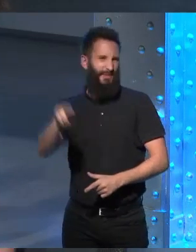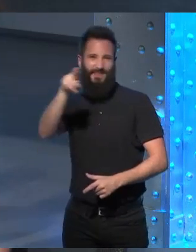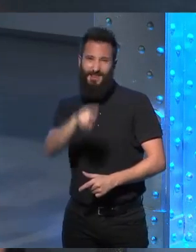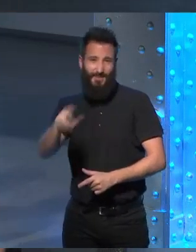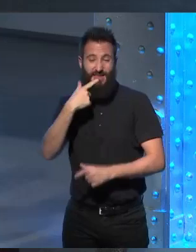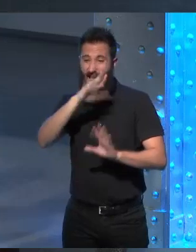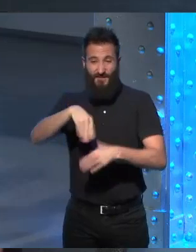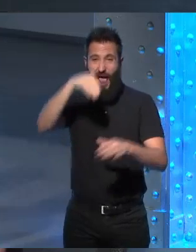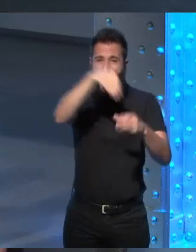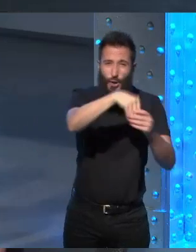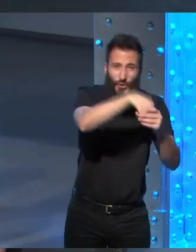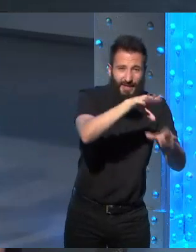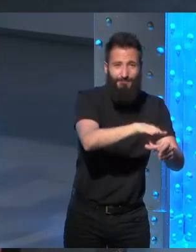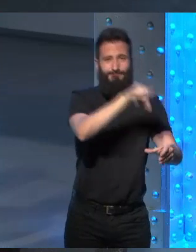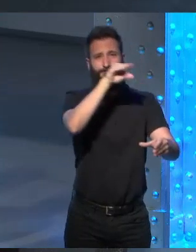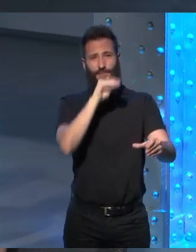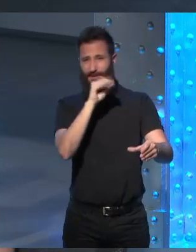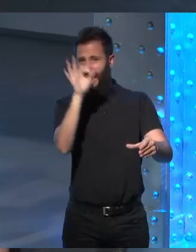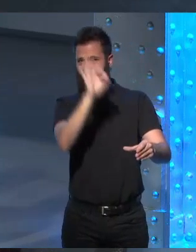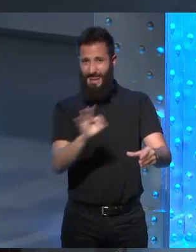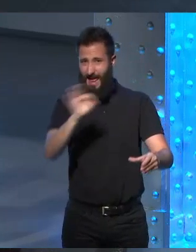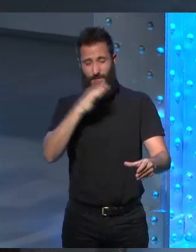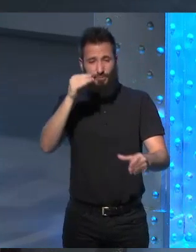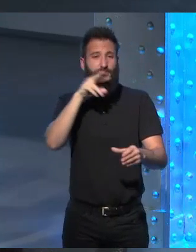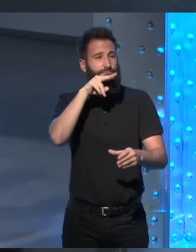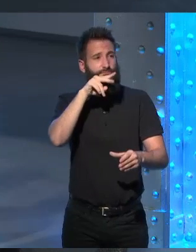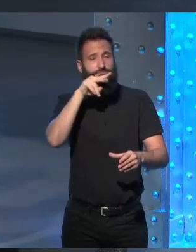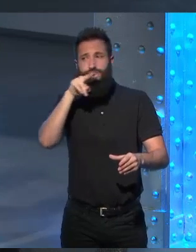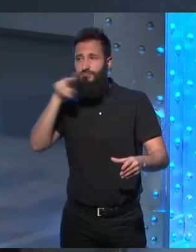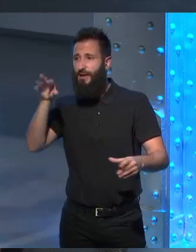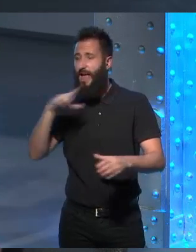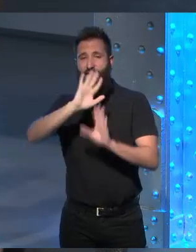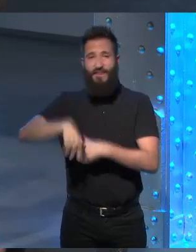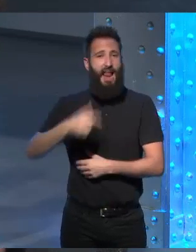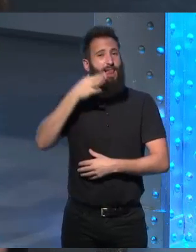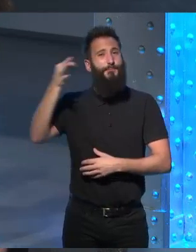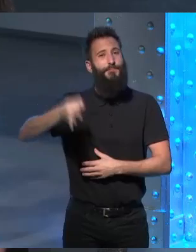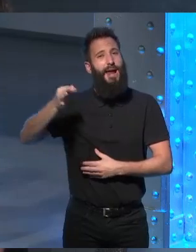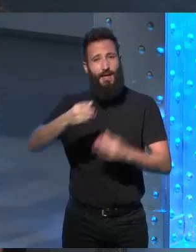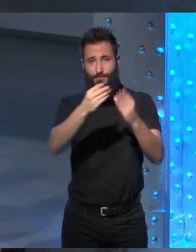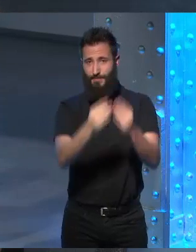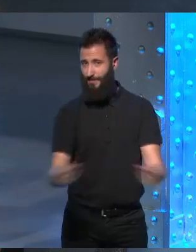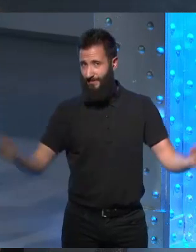estar entendiendo exactamente qué es de lo que se está hablando. Y entonces eso le quita mucha verdad. Y creo que eso